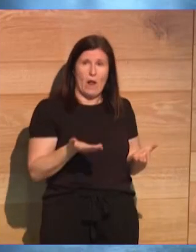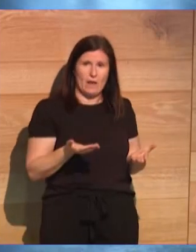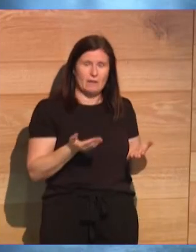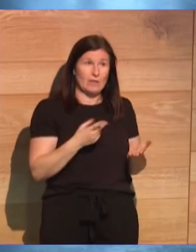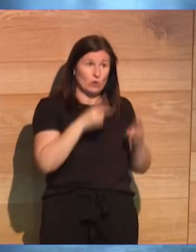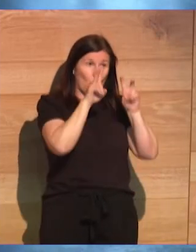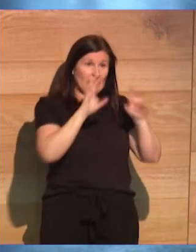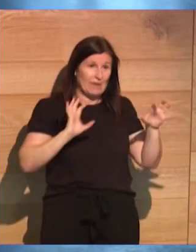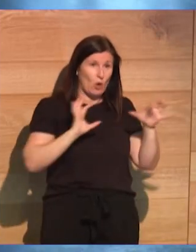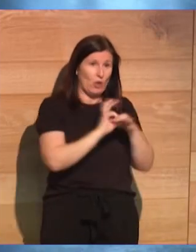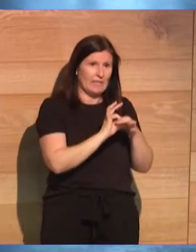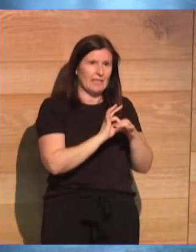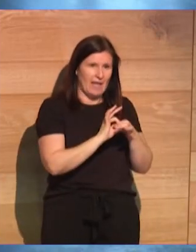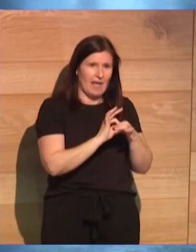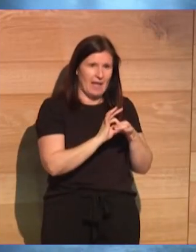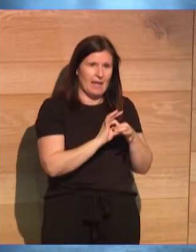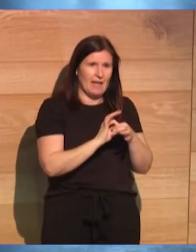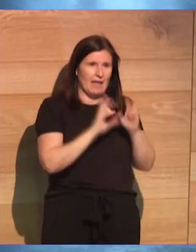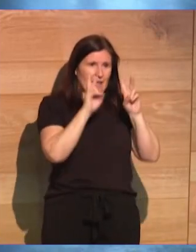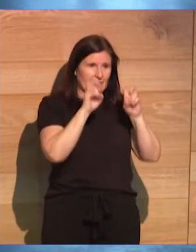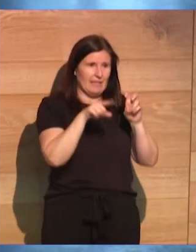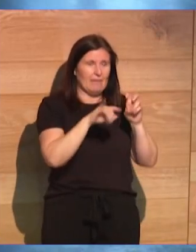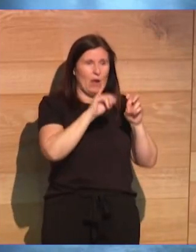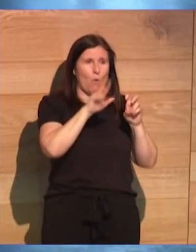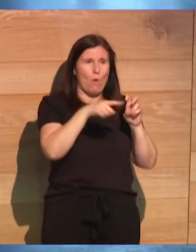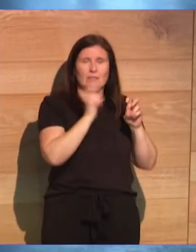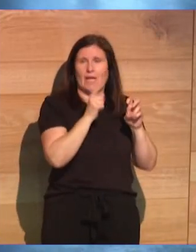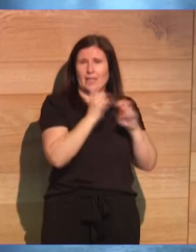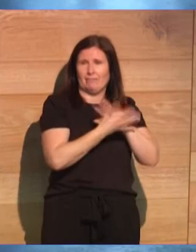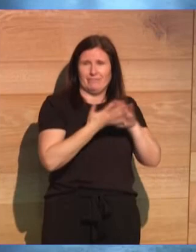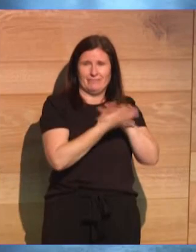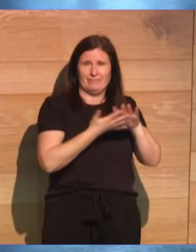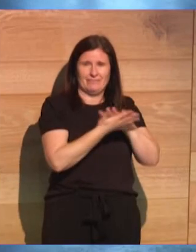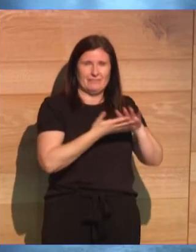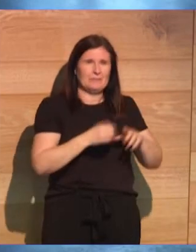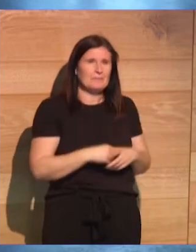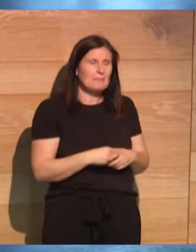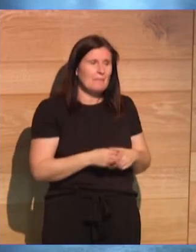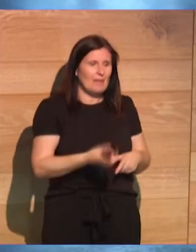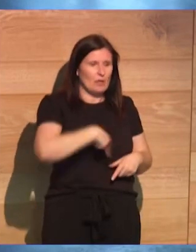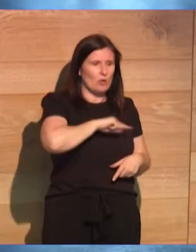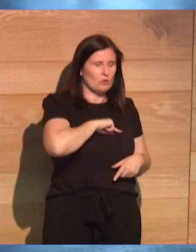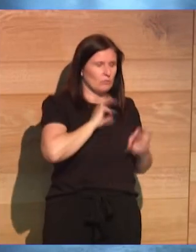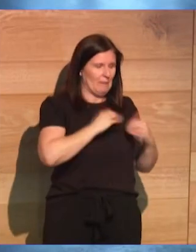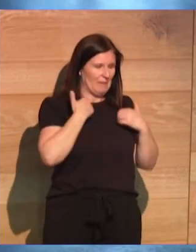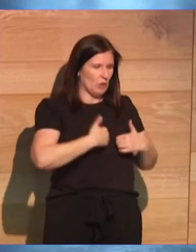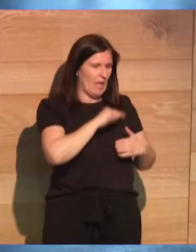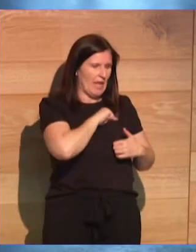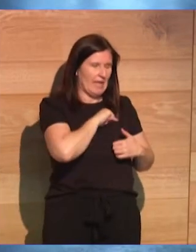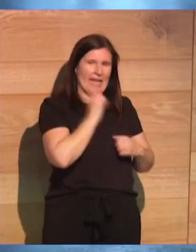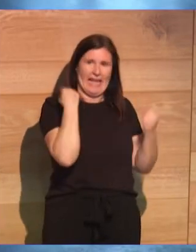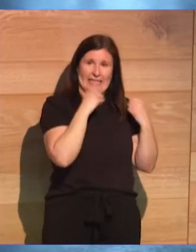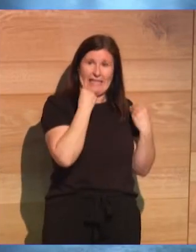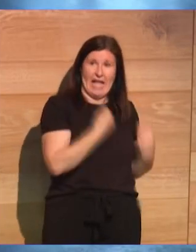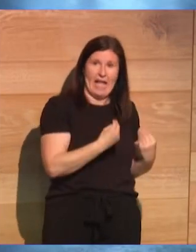tema del que hablas mucho, Juan Ignacio, que es cómo podemos ser personas éticas con la inteligencia